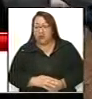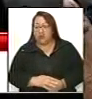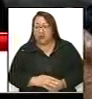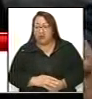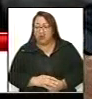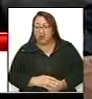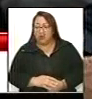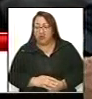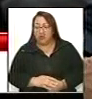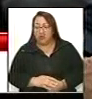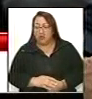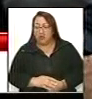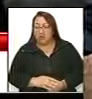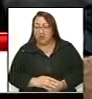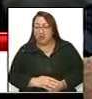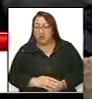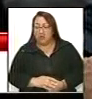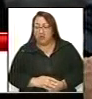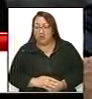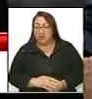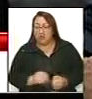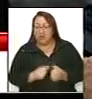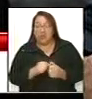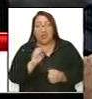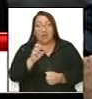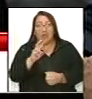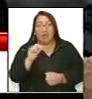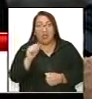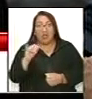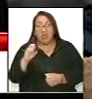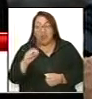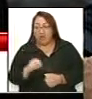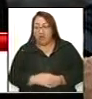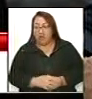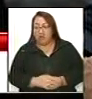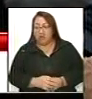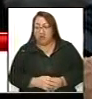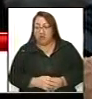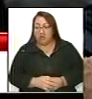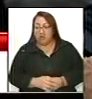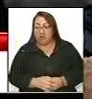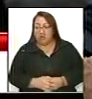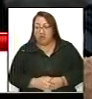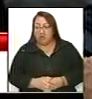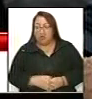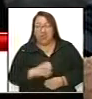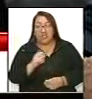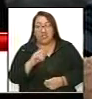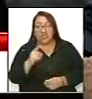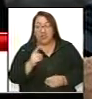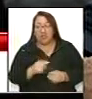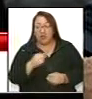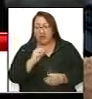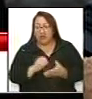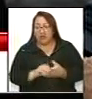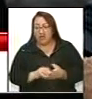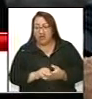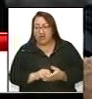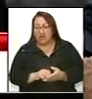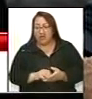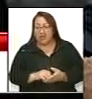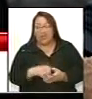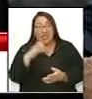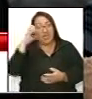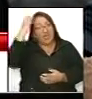con el viejo y con Eva Ión, el viejo Rodríguez. Está en Inmovión, llamado por algunos coloquialmente el Rey Midas de la